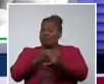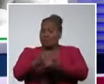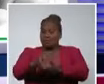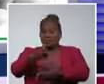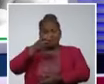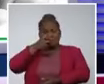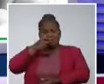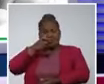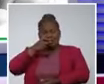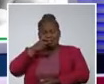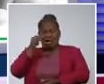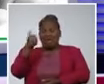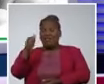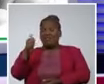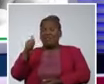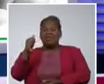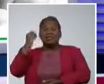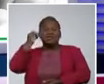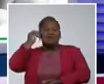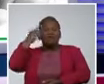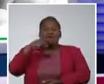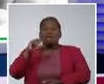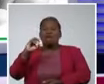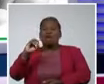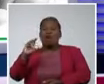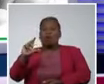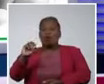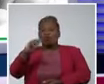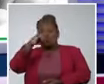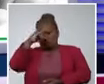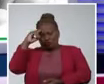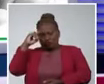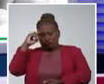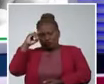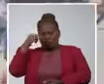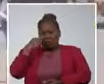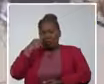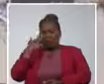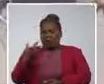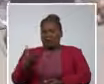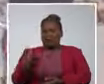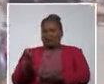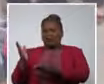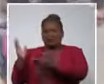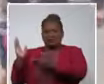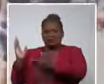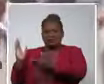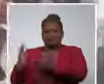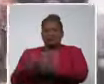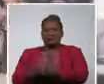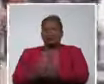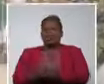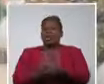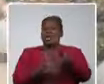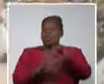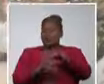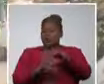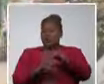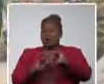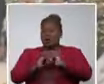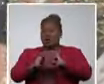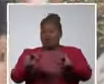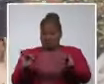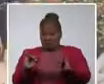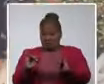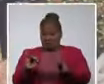focos de la enfermedad, 2 de ellos en instituciones de la salud. Vamos a ver de qué se trata. Las Tunas reporta nuevos casos